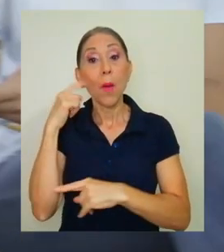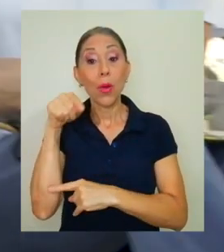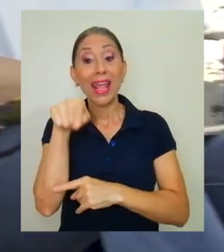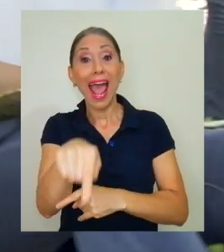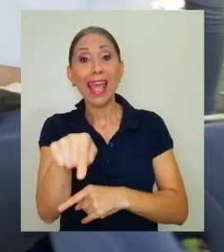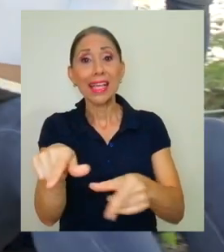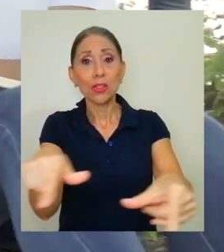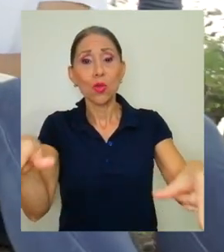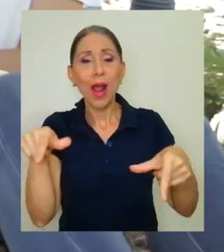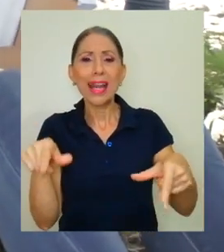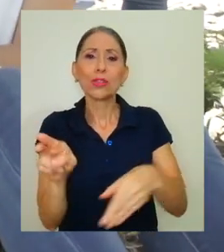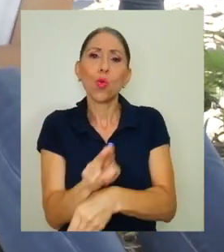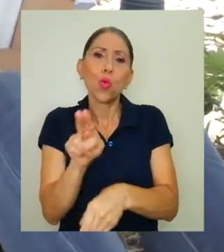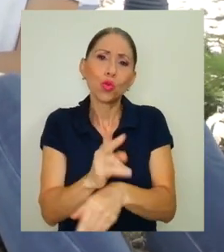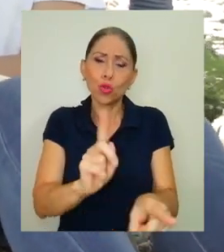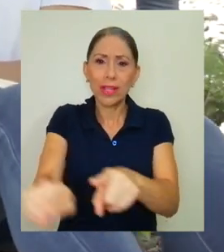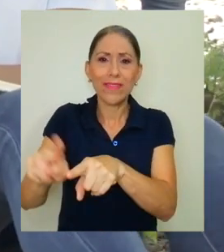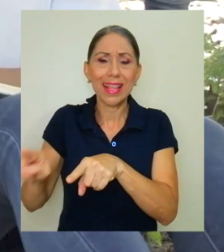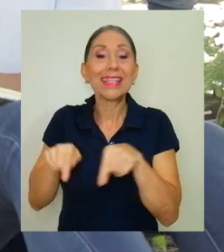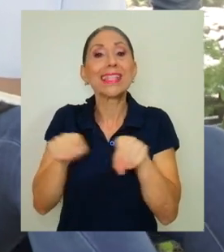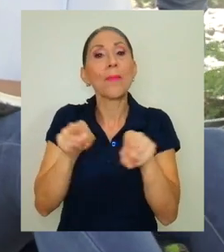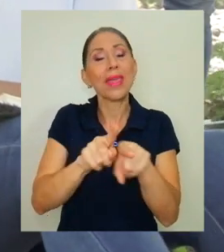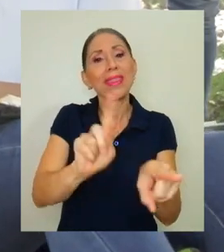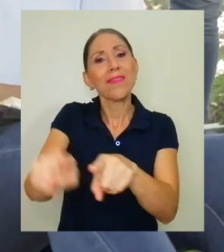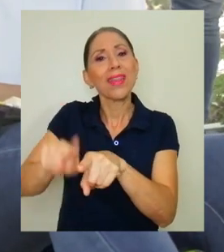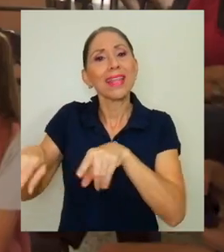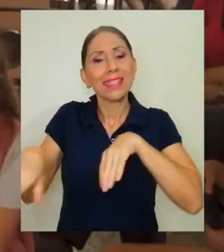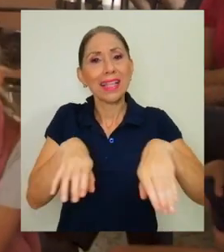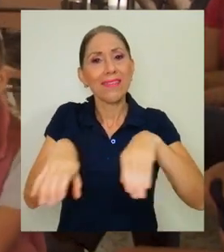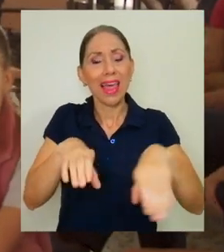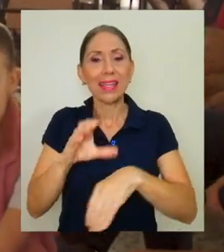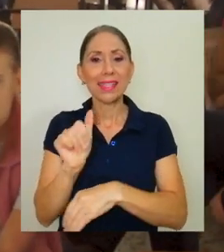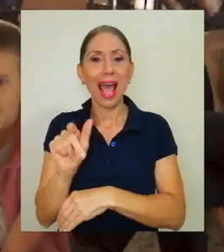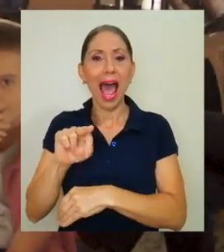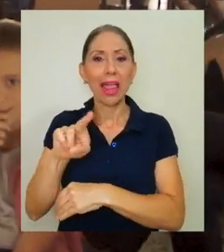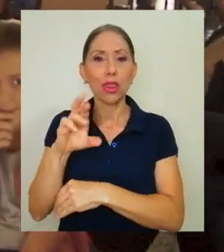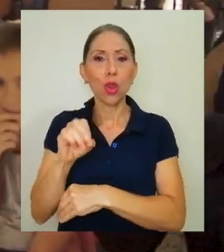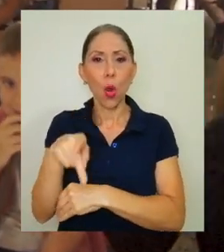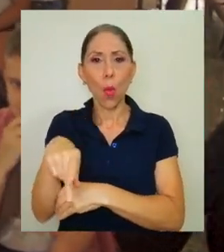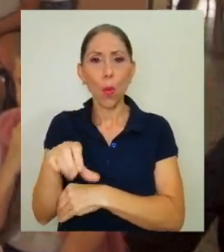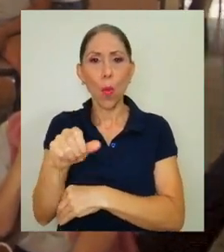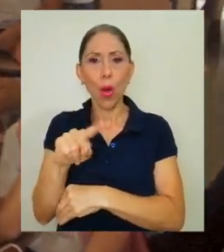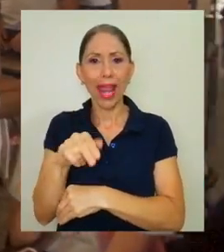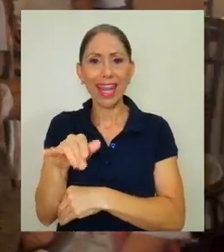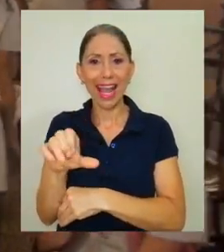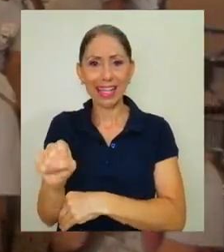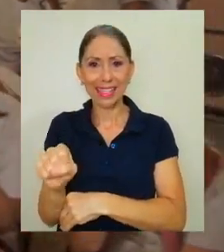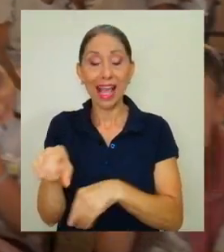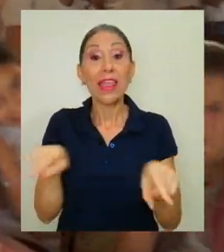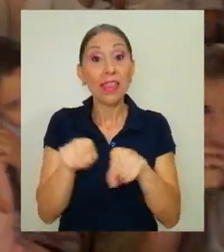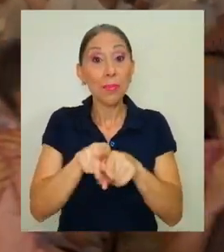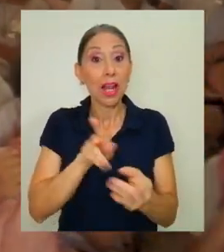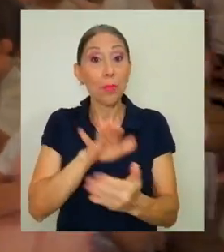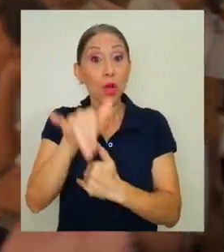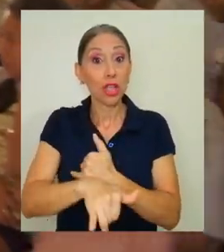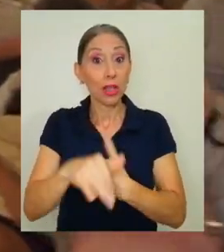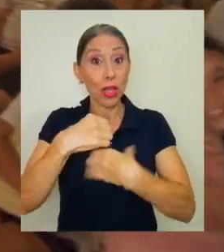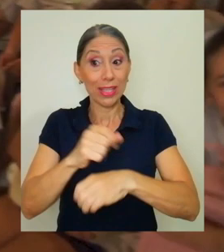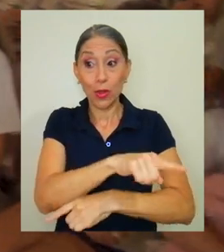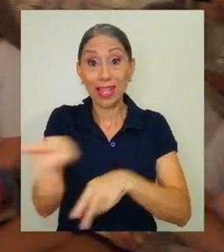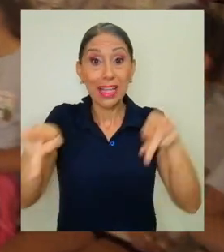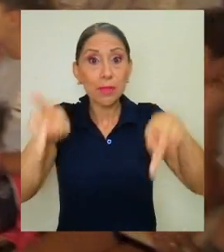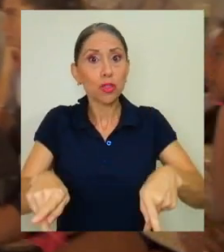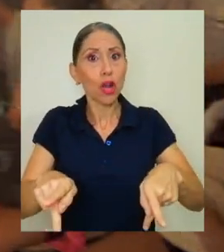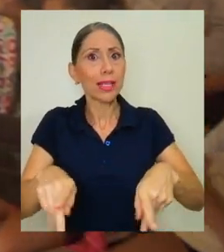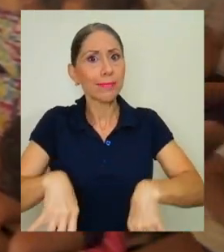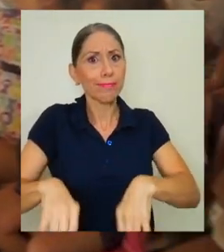estos sectores, así como otras actividades antropogénicas. El proyecto también contribuyó a empoderar a los voluntarios, quienes al tener